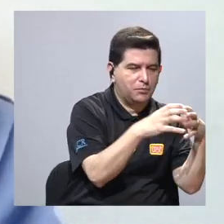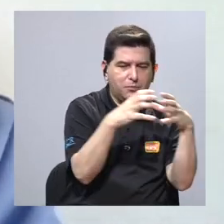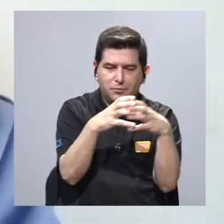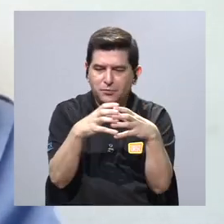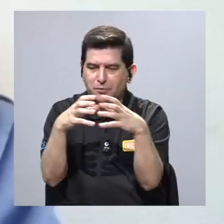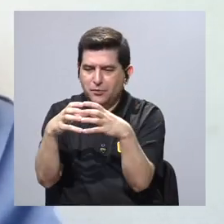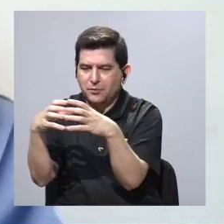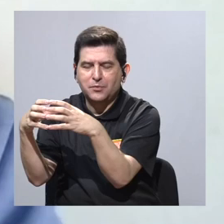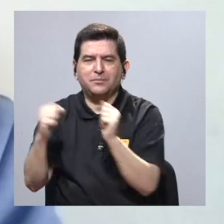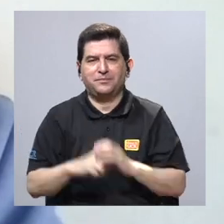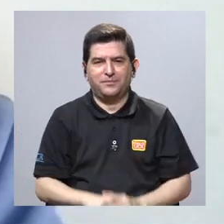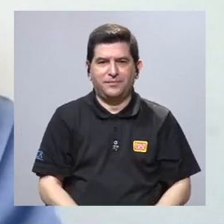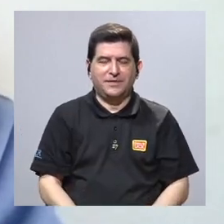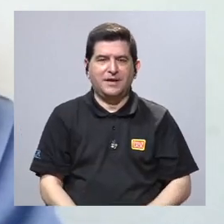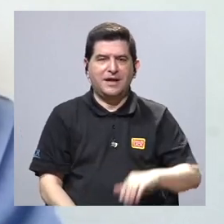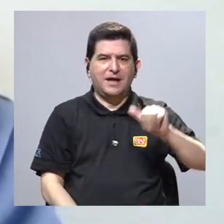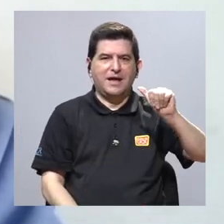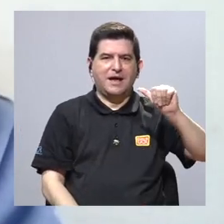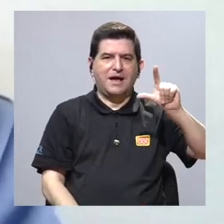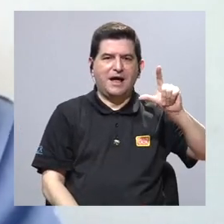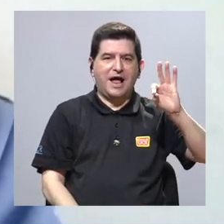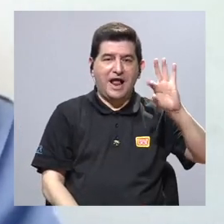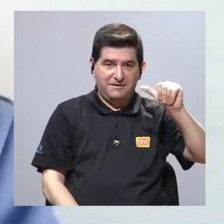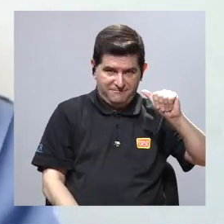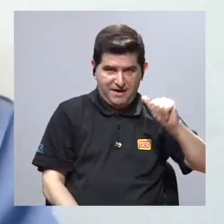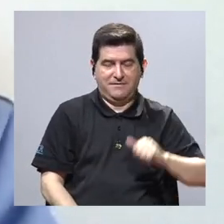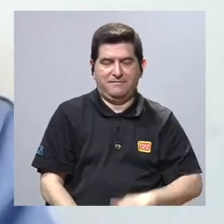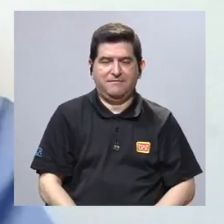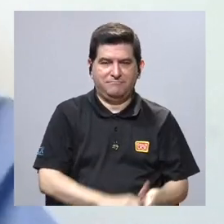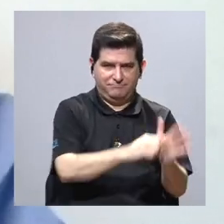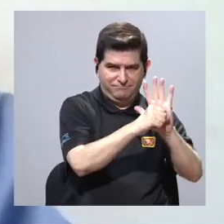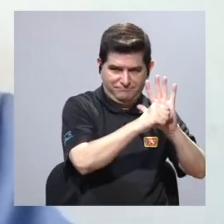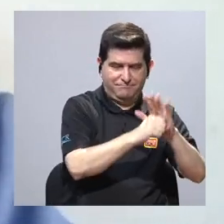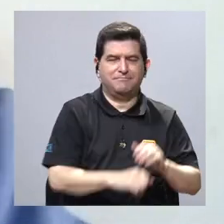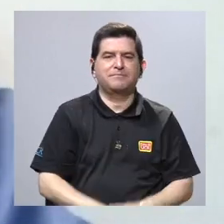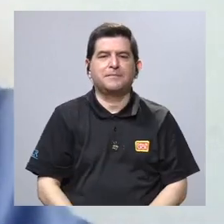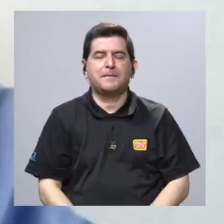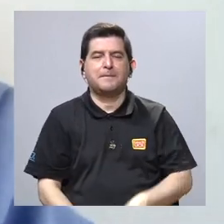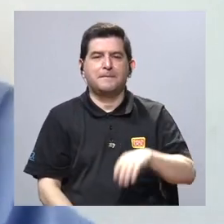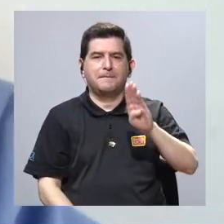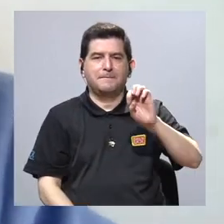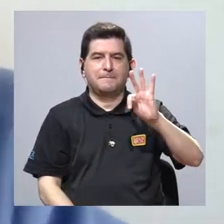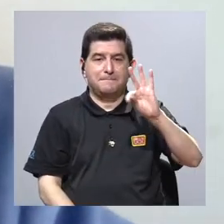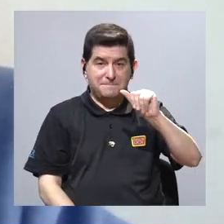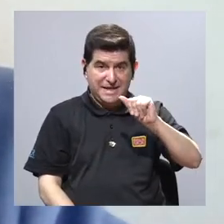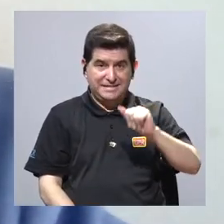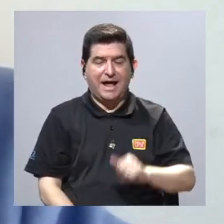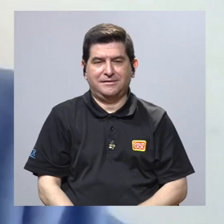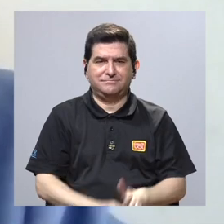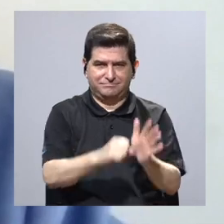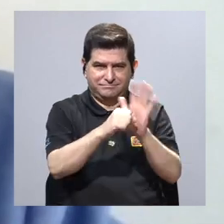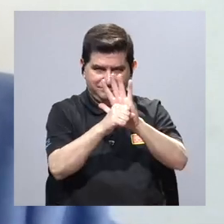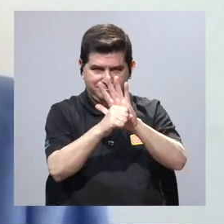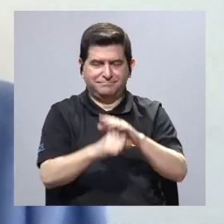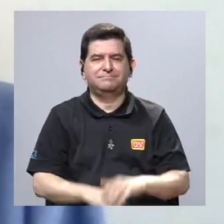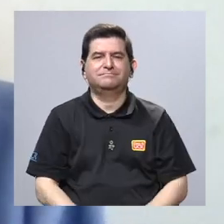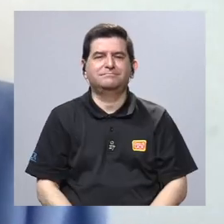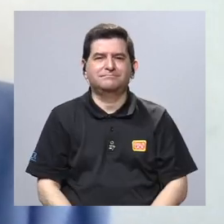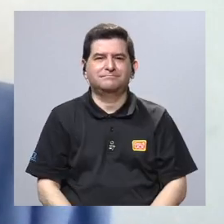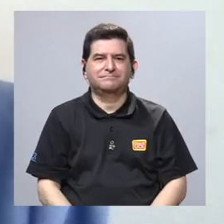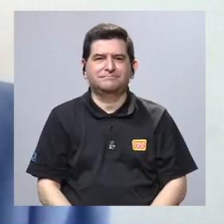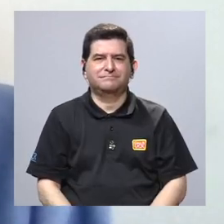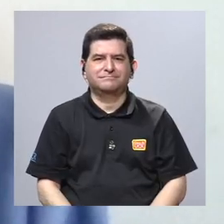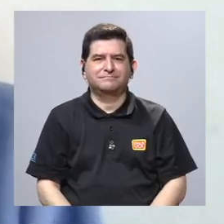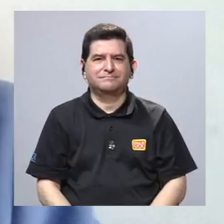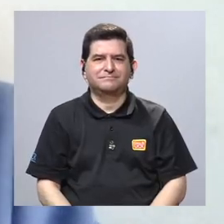grupos, ¿verdad? Los alfa coronavirus, los beta coronavirus,